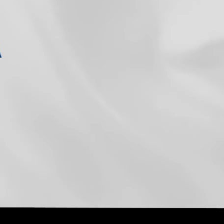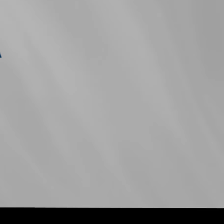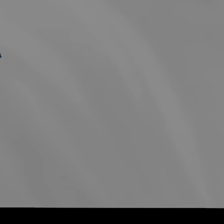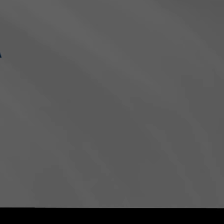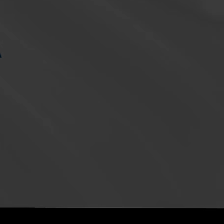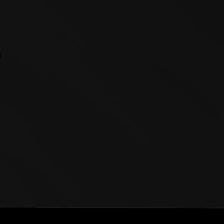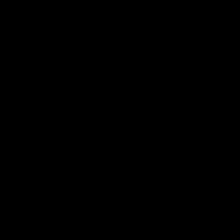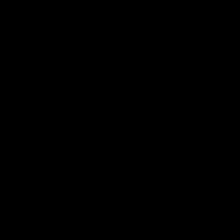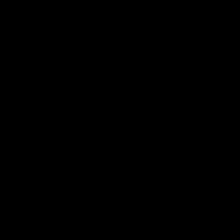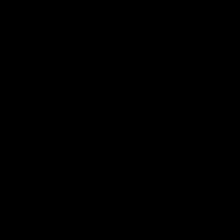Consejo Nacional Electoral.